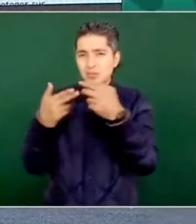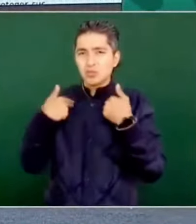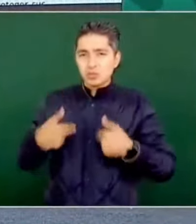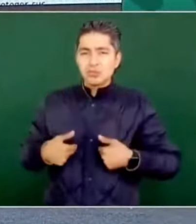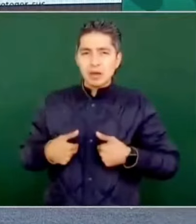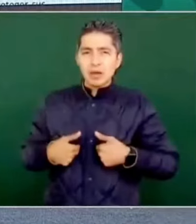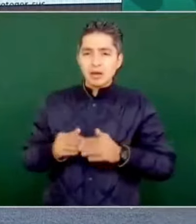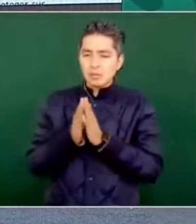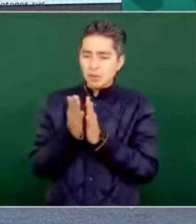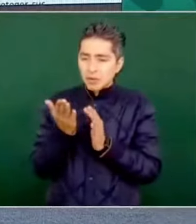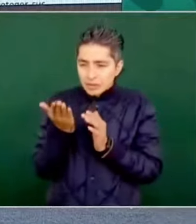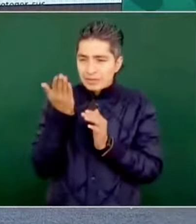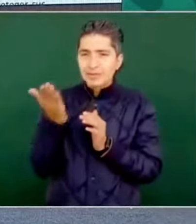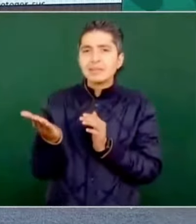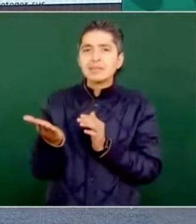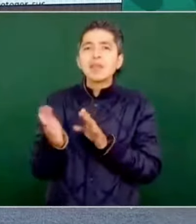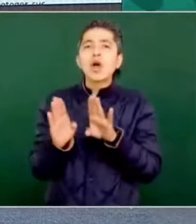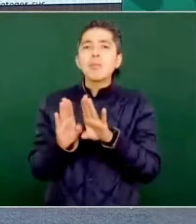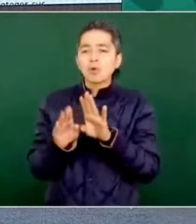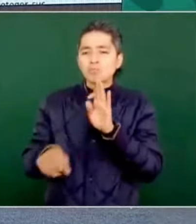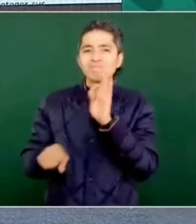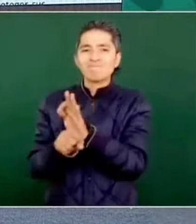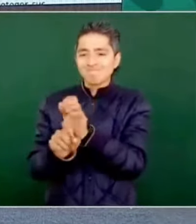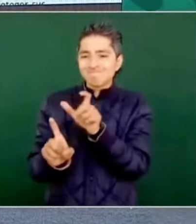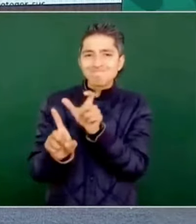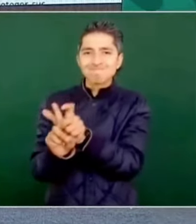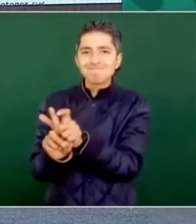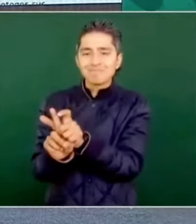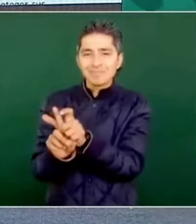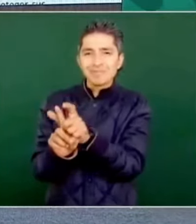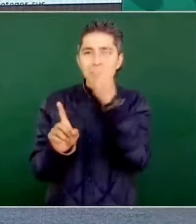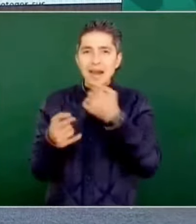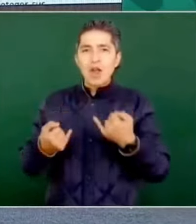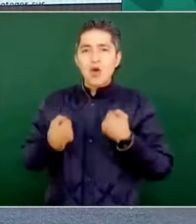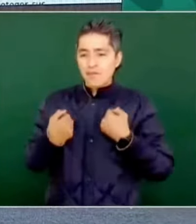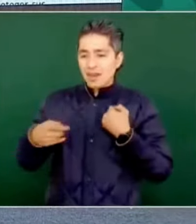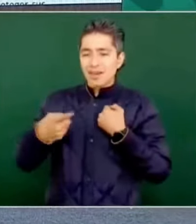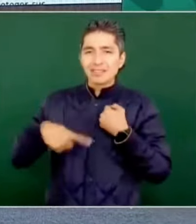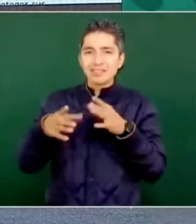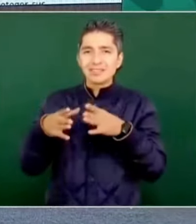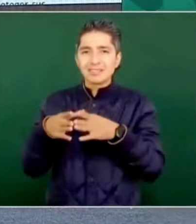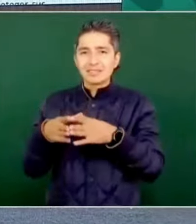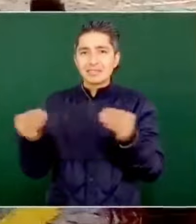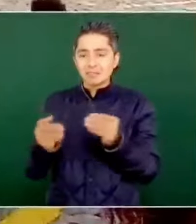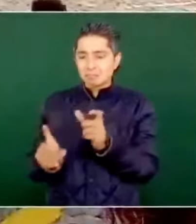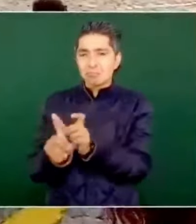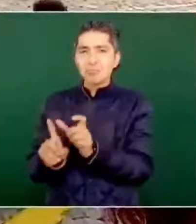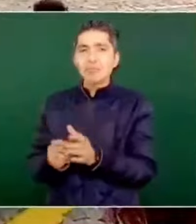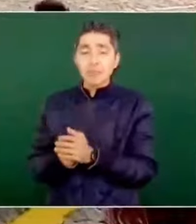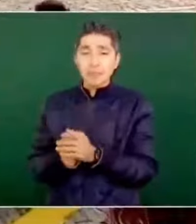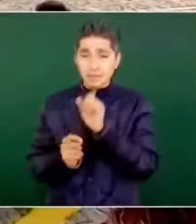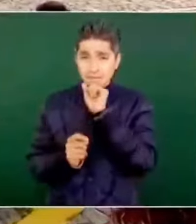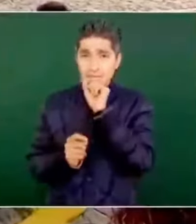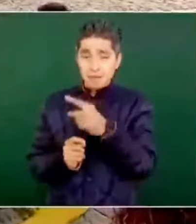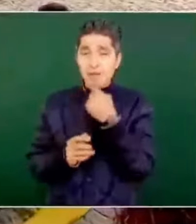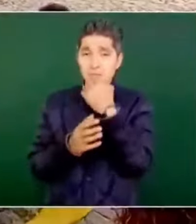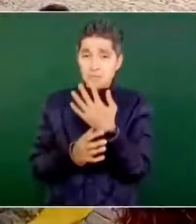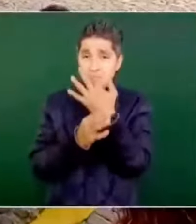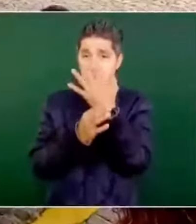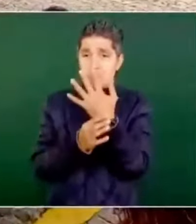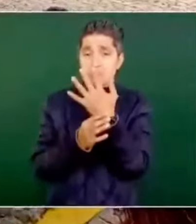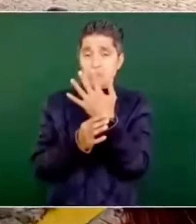solicitan medidas cautelares para los jóvenes desaparecidos y se habla inclusive de que